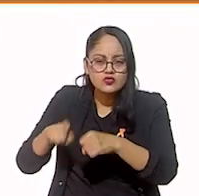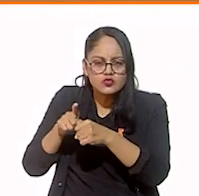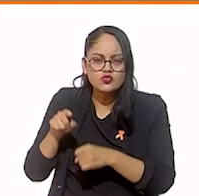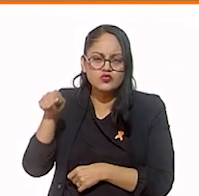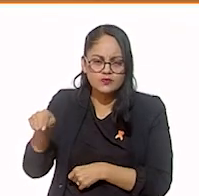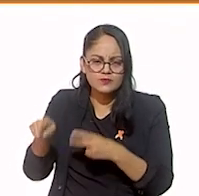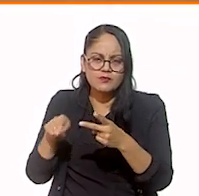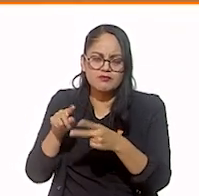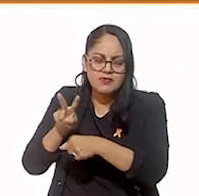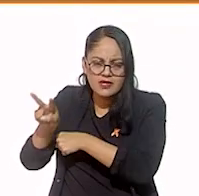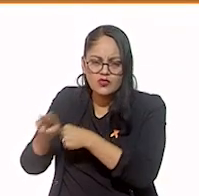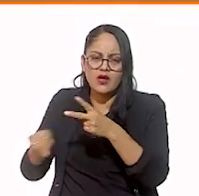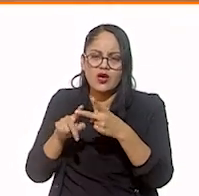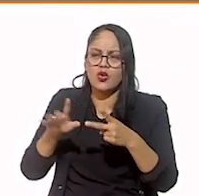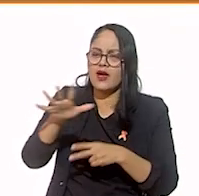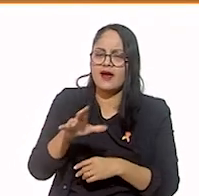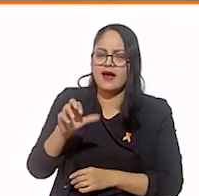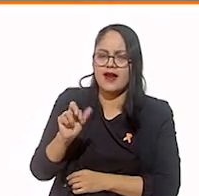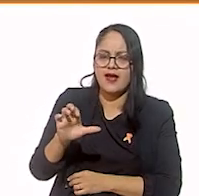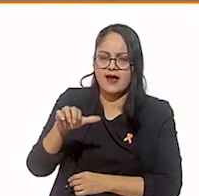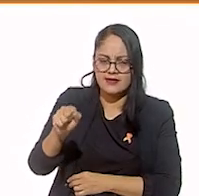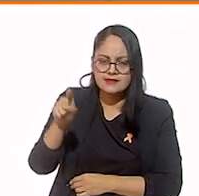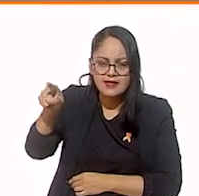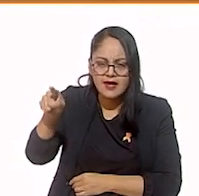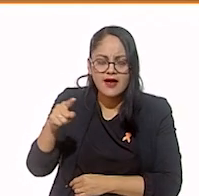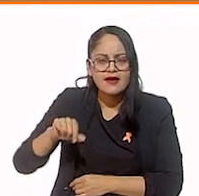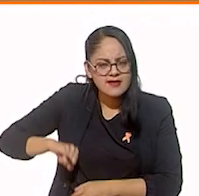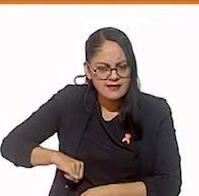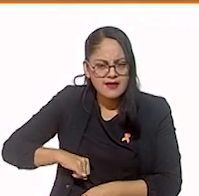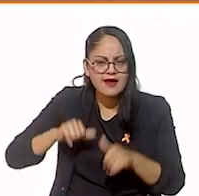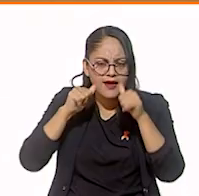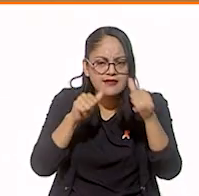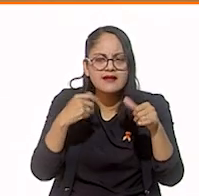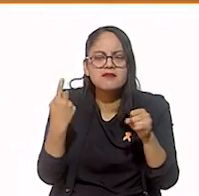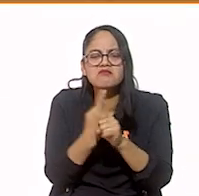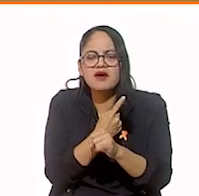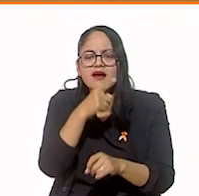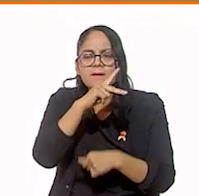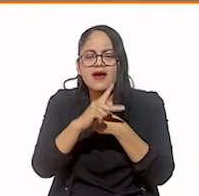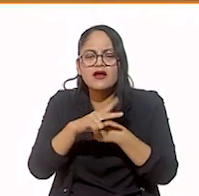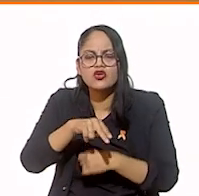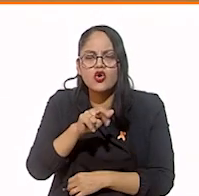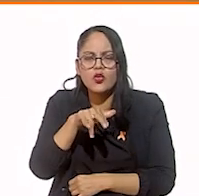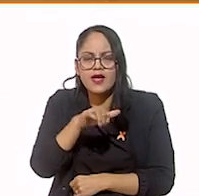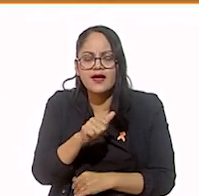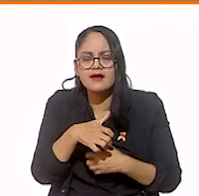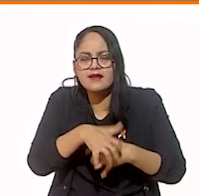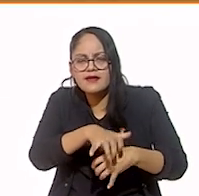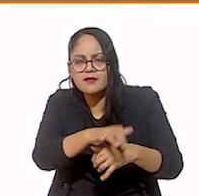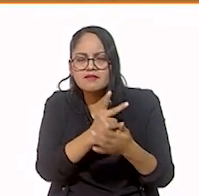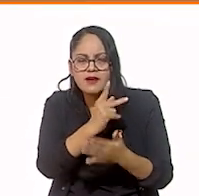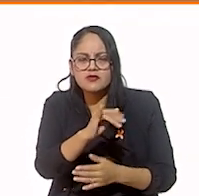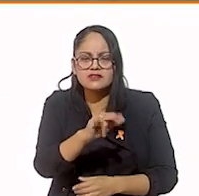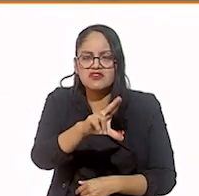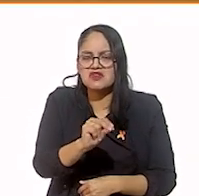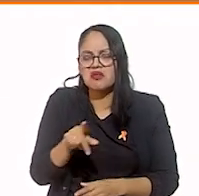ni venezolana ni en la población caraqueña de la capital un interés expreso en lo que está ocurriendo en Noruega, de si va a recibir o no va a recibir el premio. O